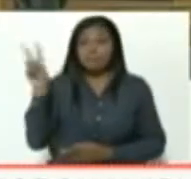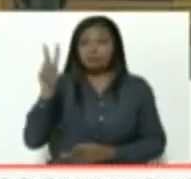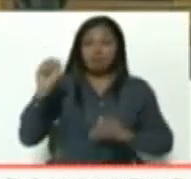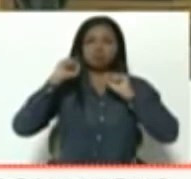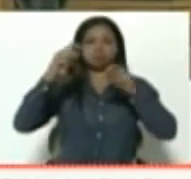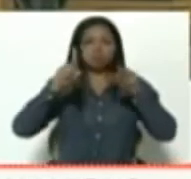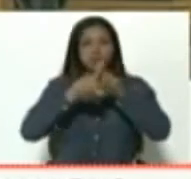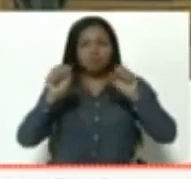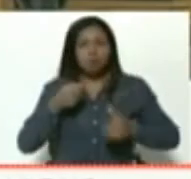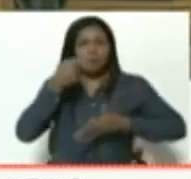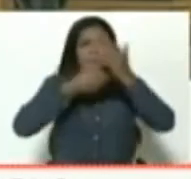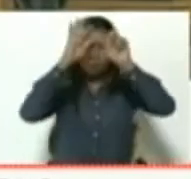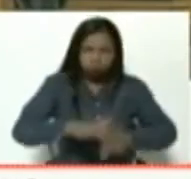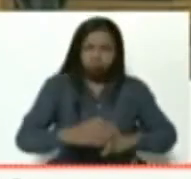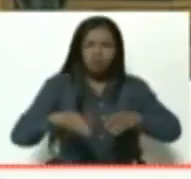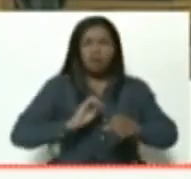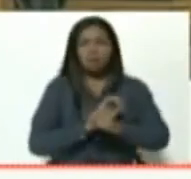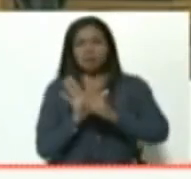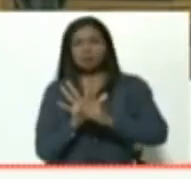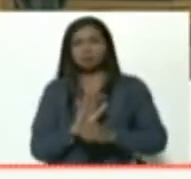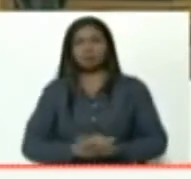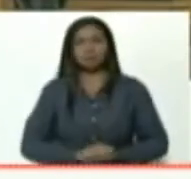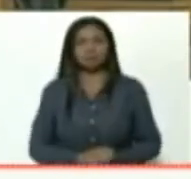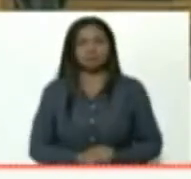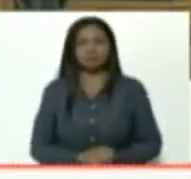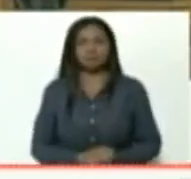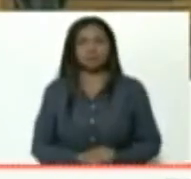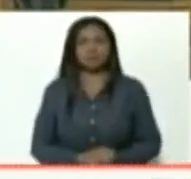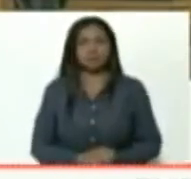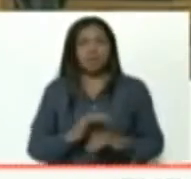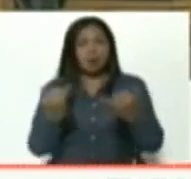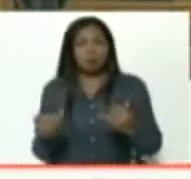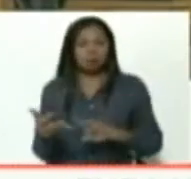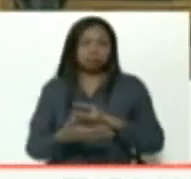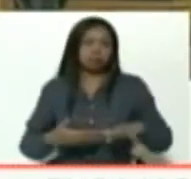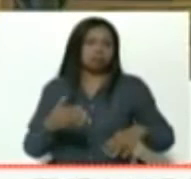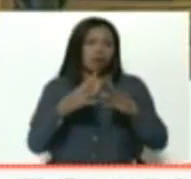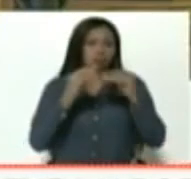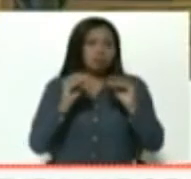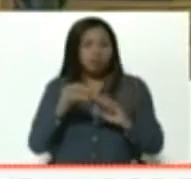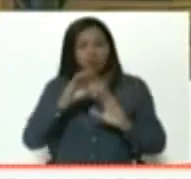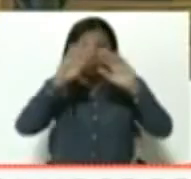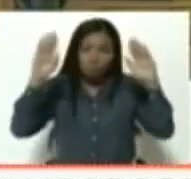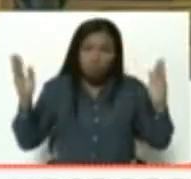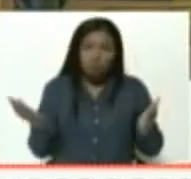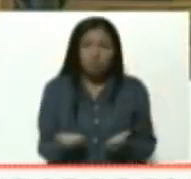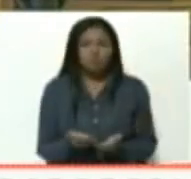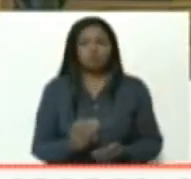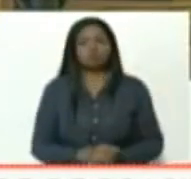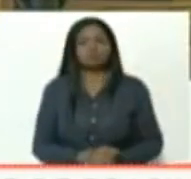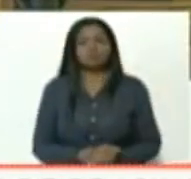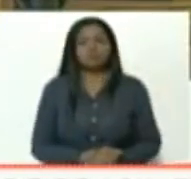logrará derrotar al flagelo del coronavirus que ahora afecta a todo el planeta